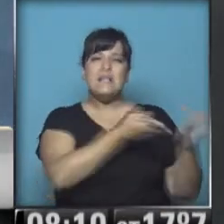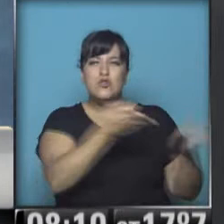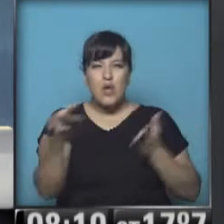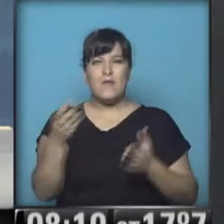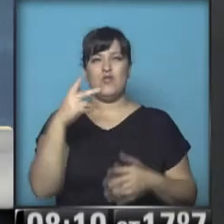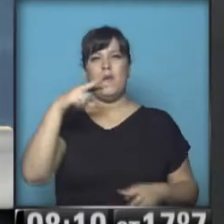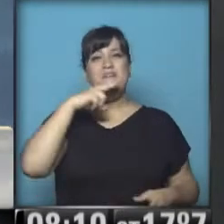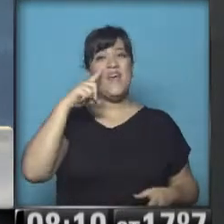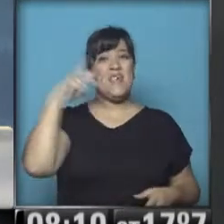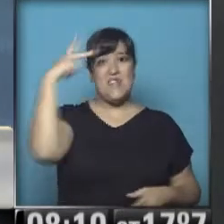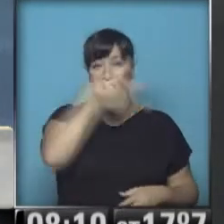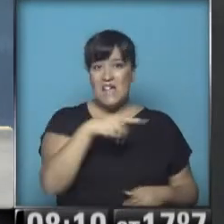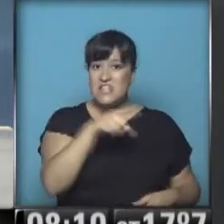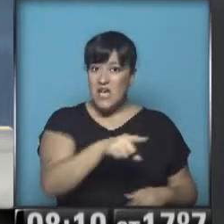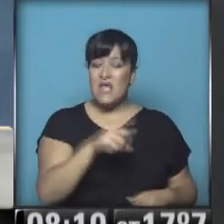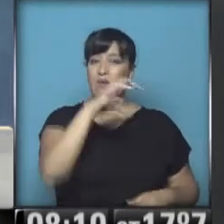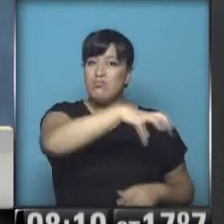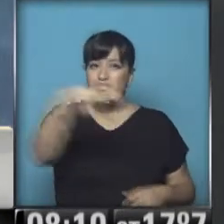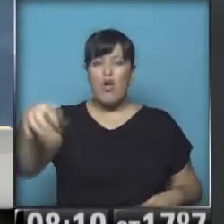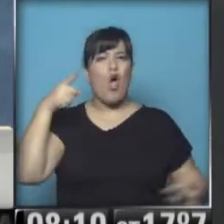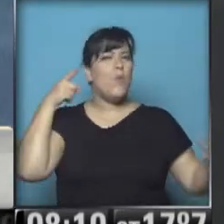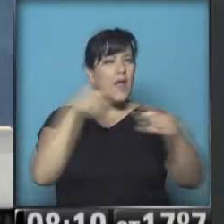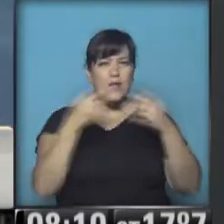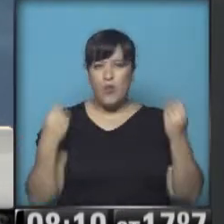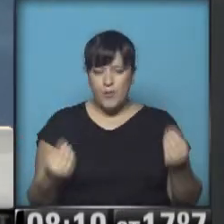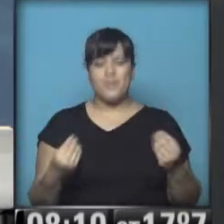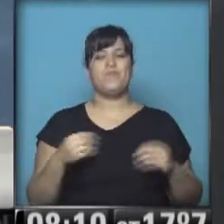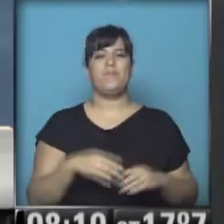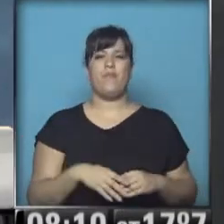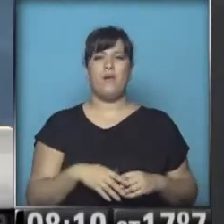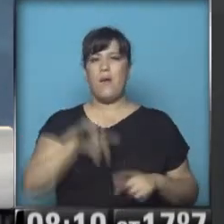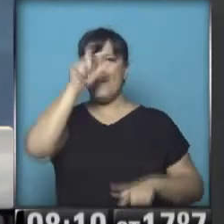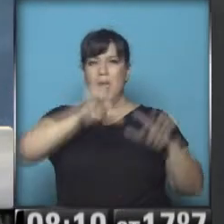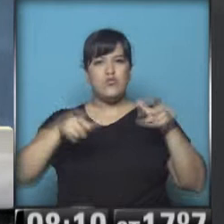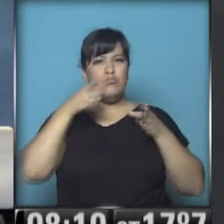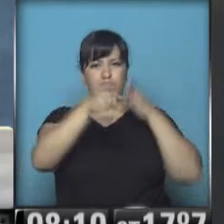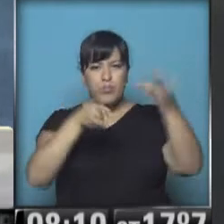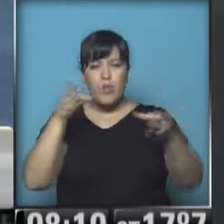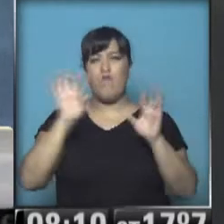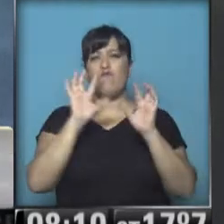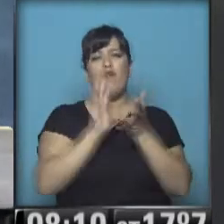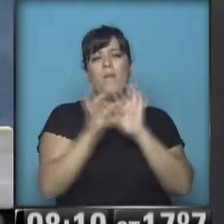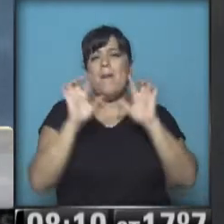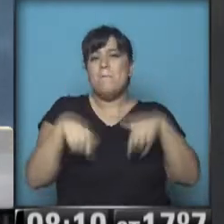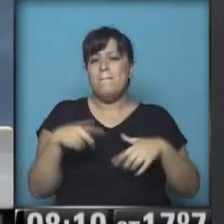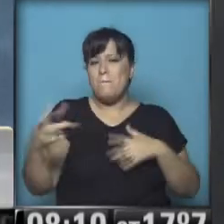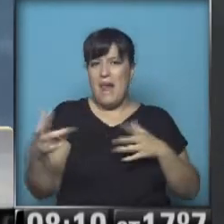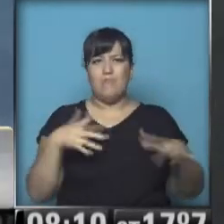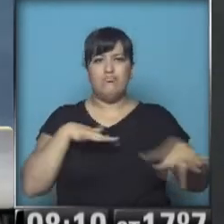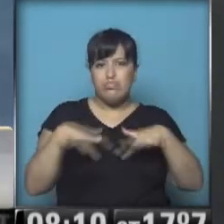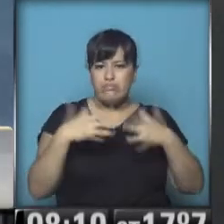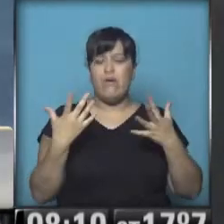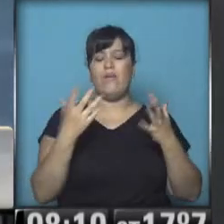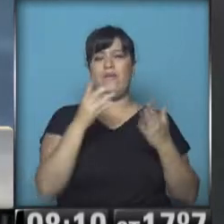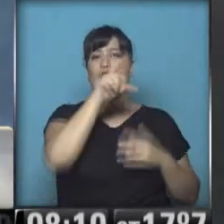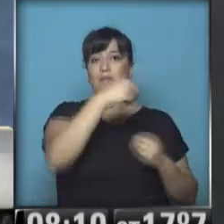vih efectivamente tienen el objetivo de atender con una política activa por parte del ministerio de salud pública de la nación